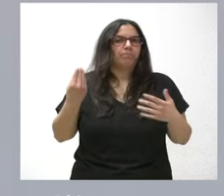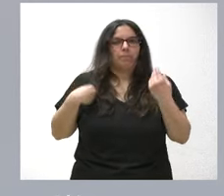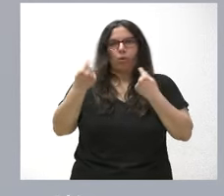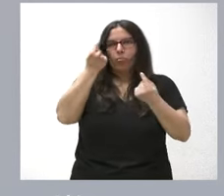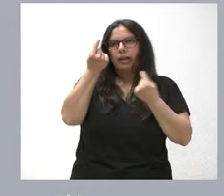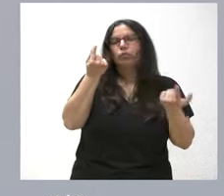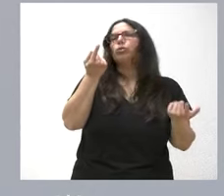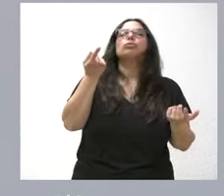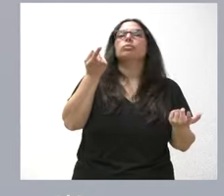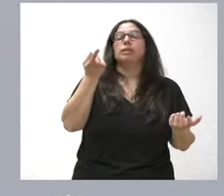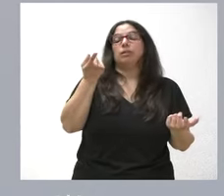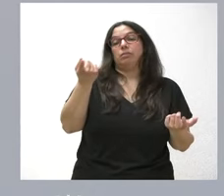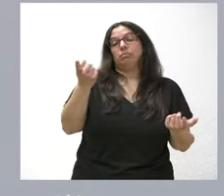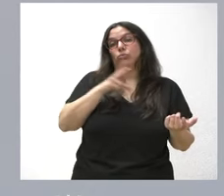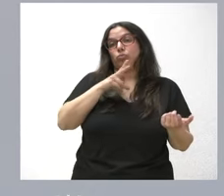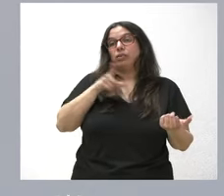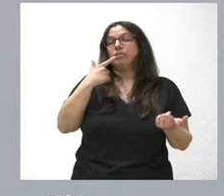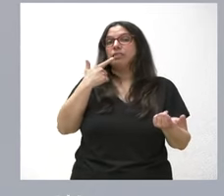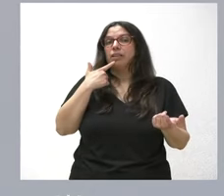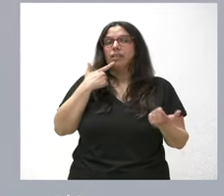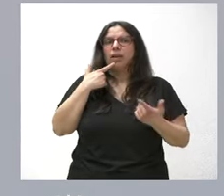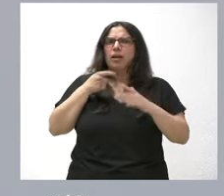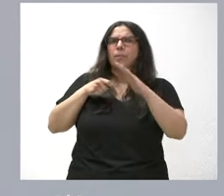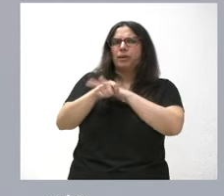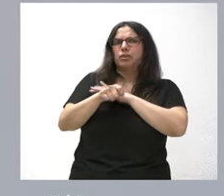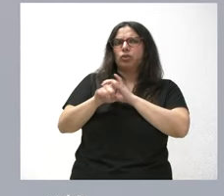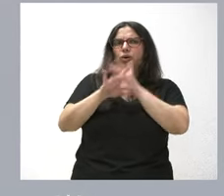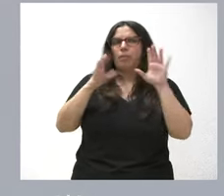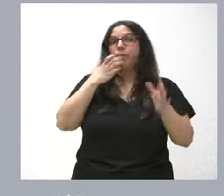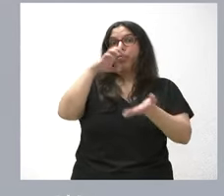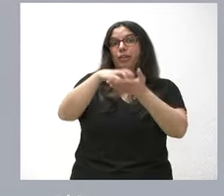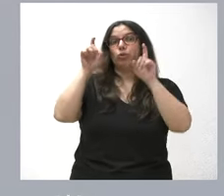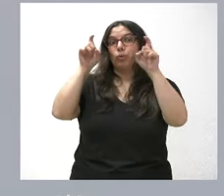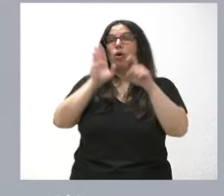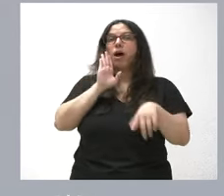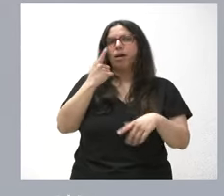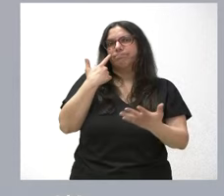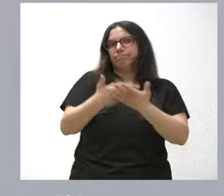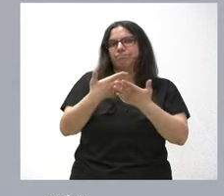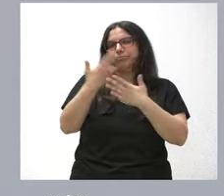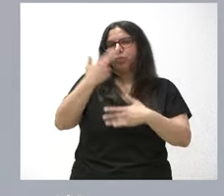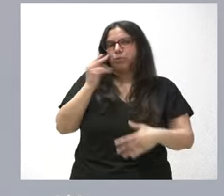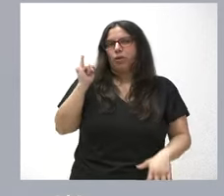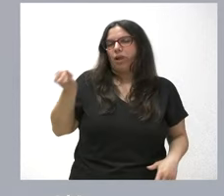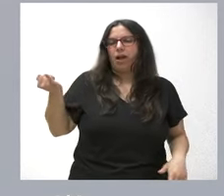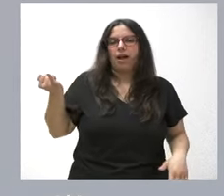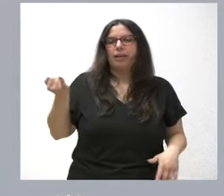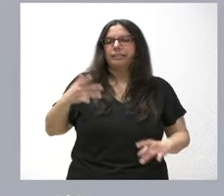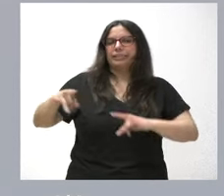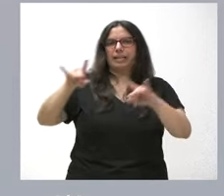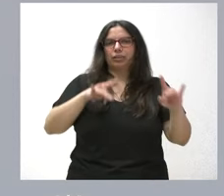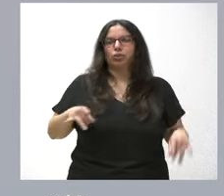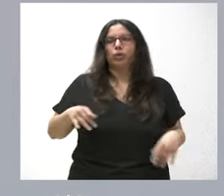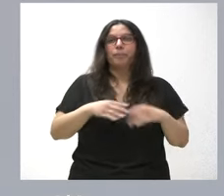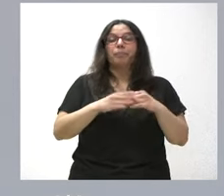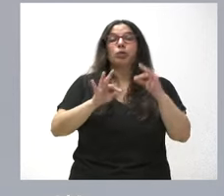y esto, usted al señalar claramente esta inversión en un centro educativo, lo refleja ese compromiso que estamos teniendo con el territorio. Es una